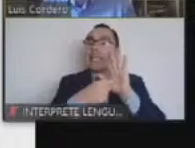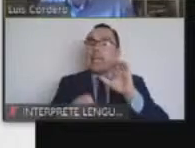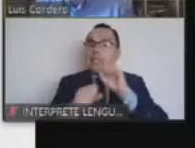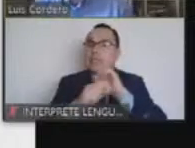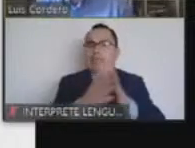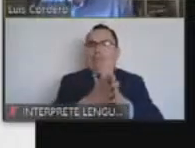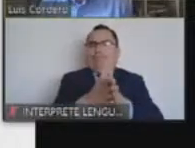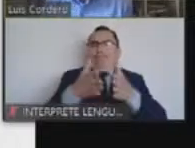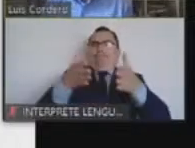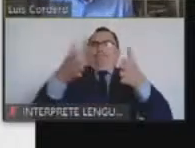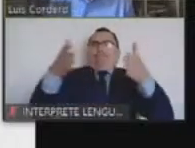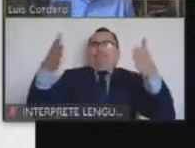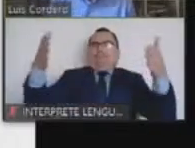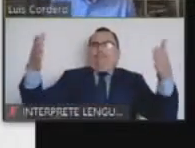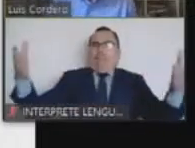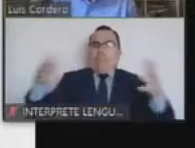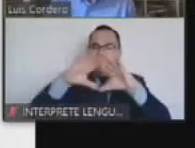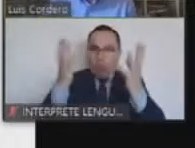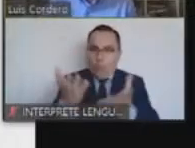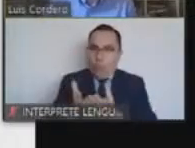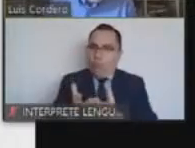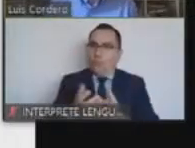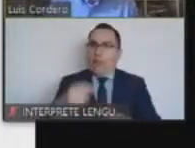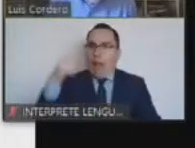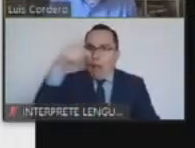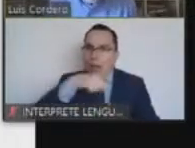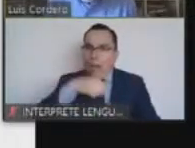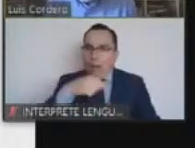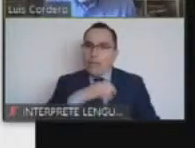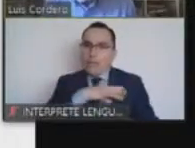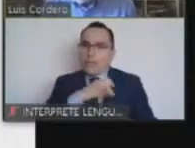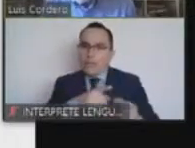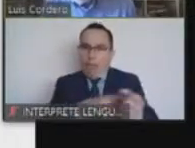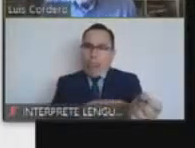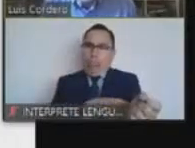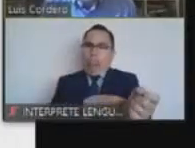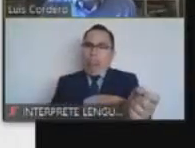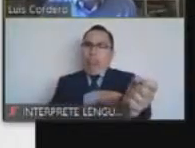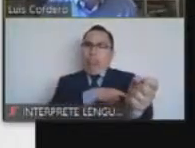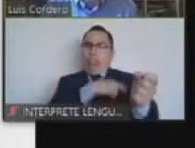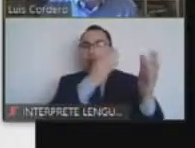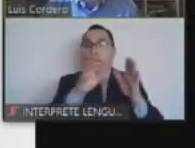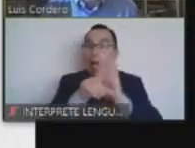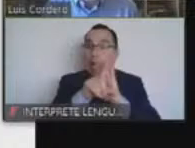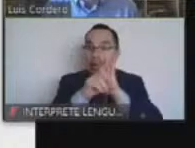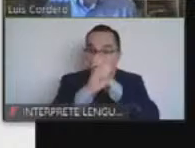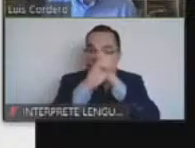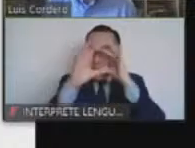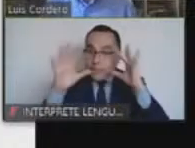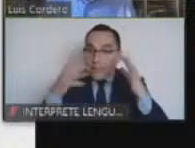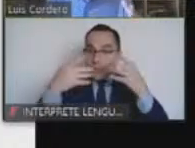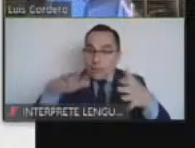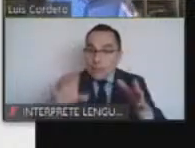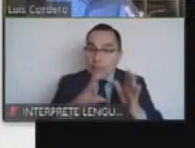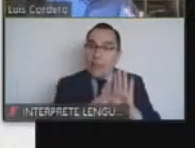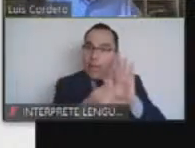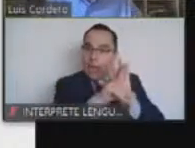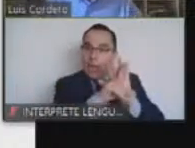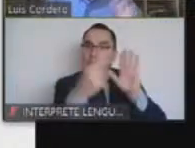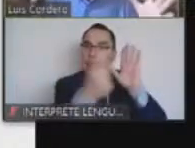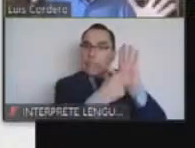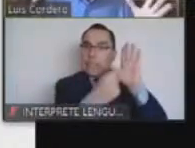del mundo, ¿no? No es simplemente una regulación, es cuando se dicta la ley de transparencia, es una de las leyes que